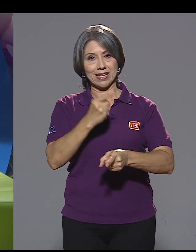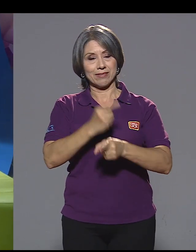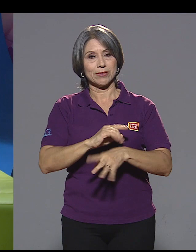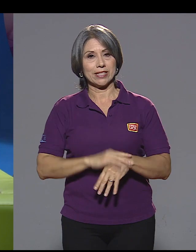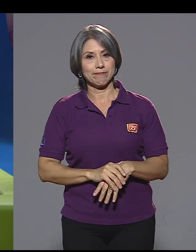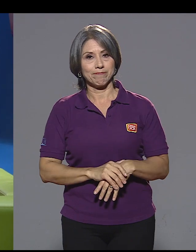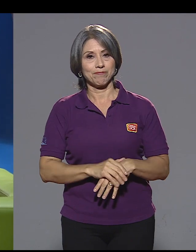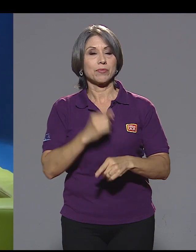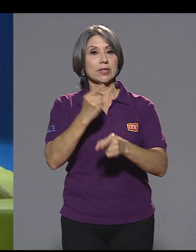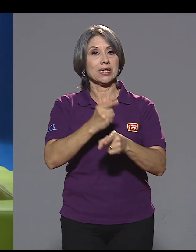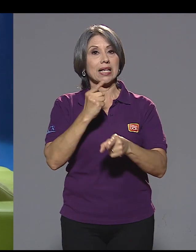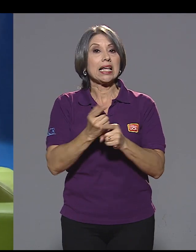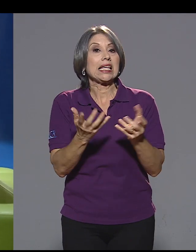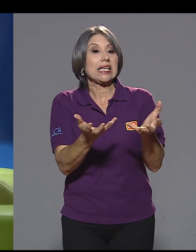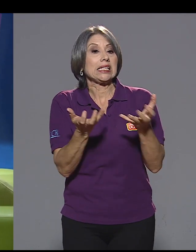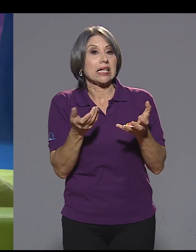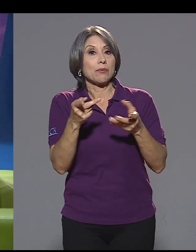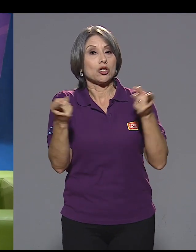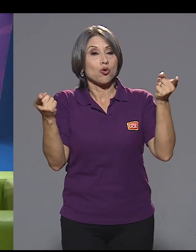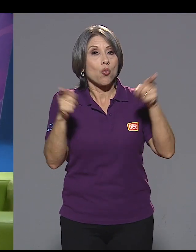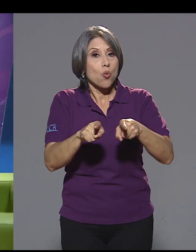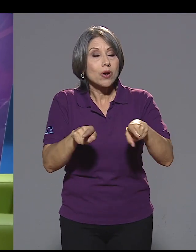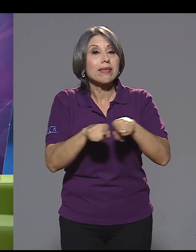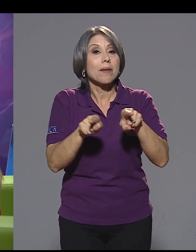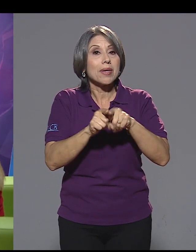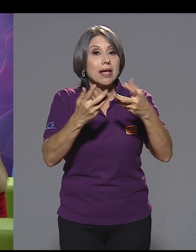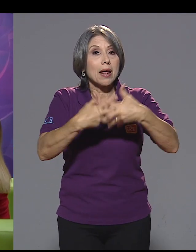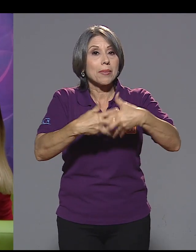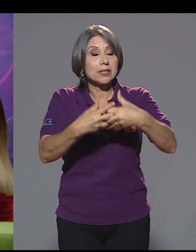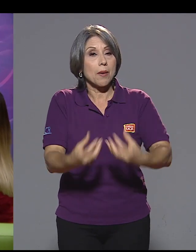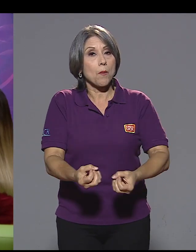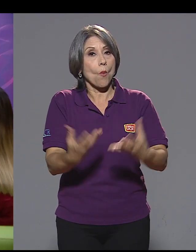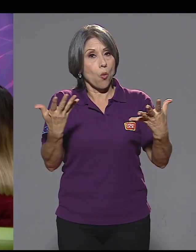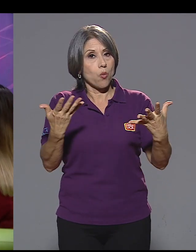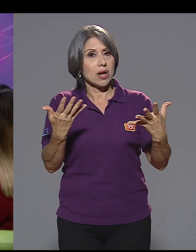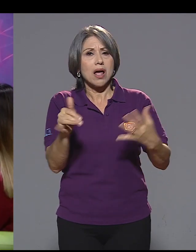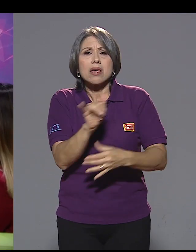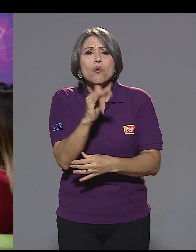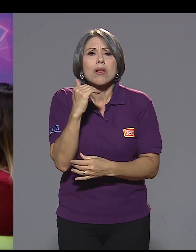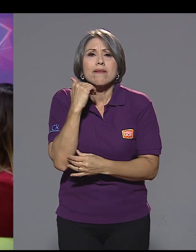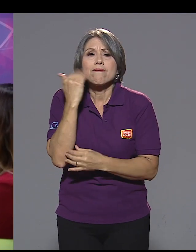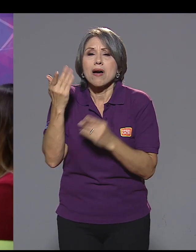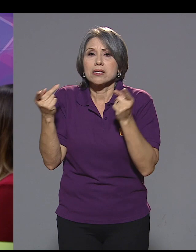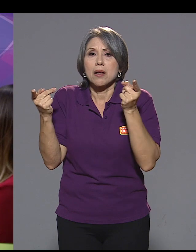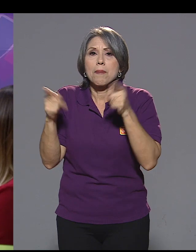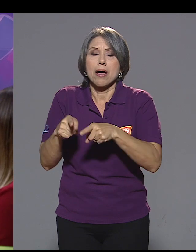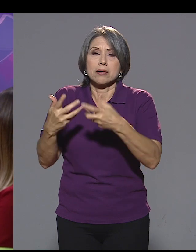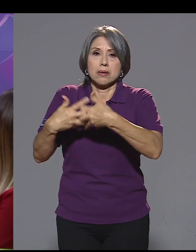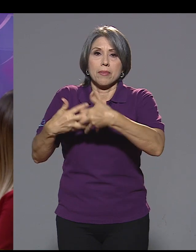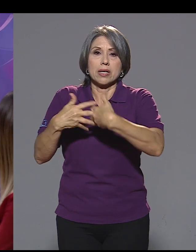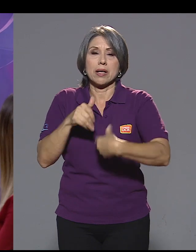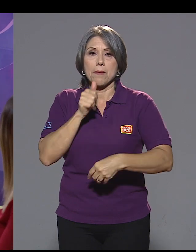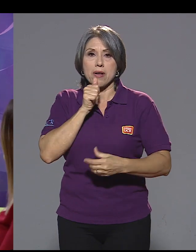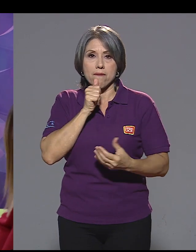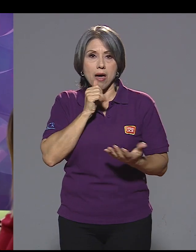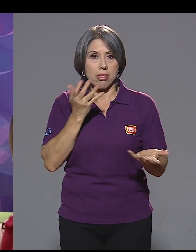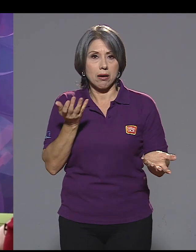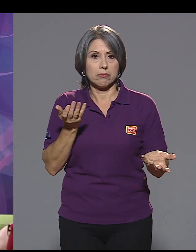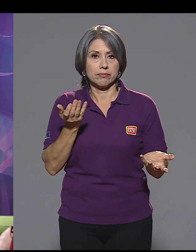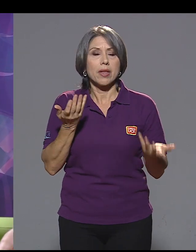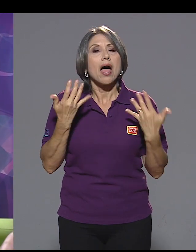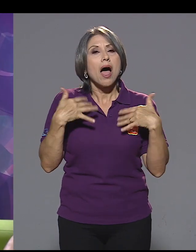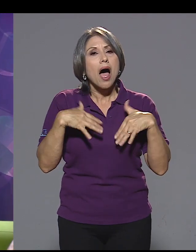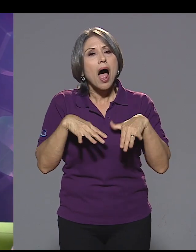Y quisiéramos que esto ocurra también en la empresa pública con la misma facilidad con la que ocurre en la empresa